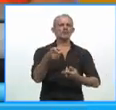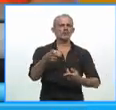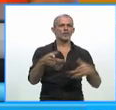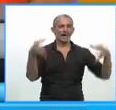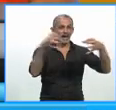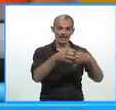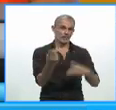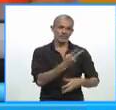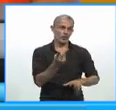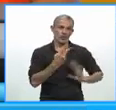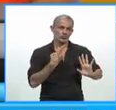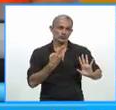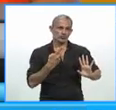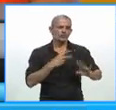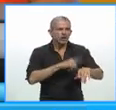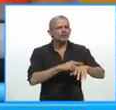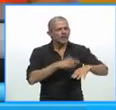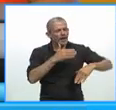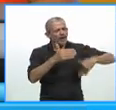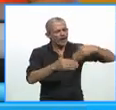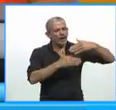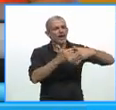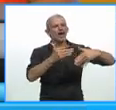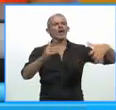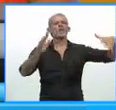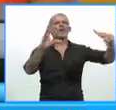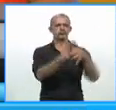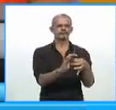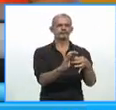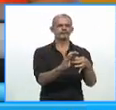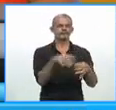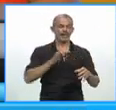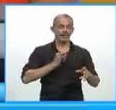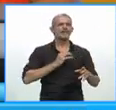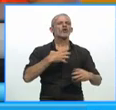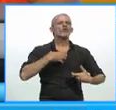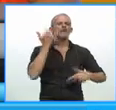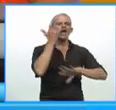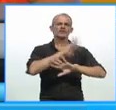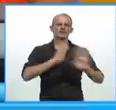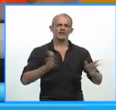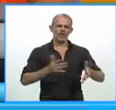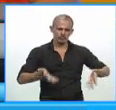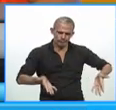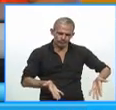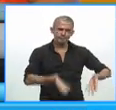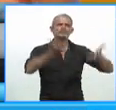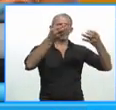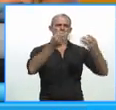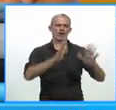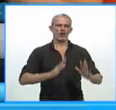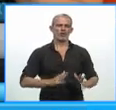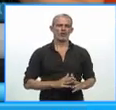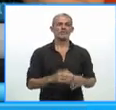equipo. Somos un equipo nuevo y lleva un tiempo llevar a formar el equipo, así que empiezo este año muy confiado de que vamos a crecer mucho como equipo. Muy bien. Y además